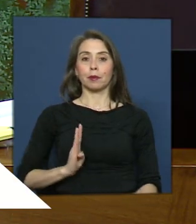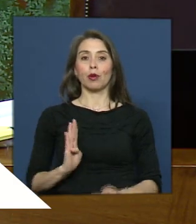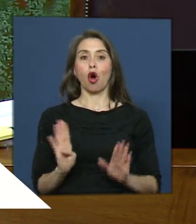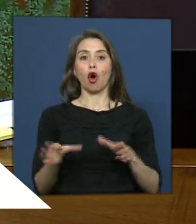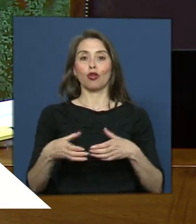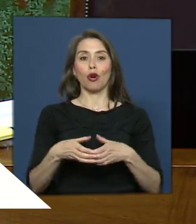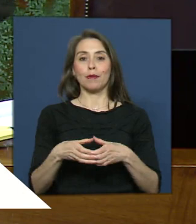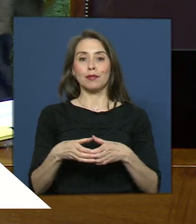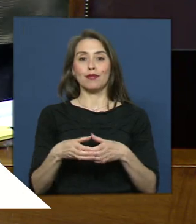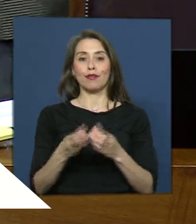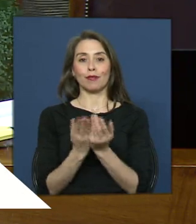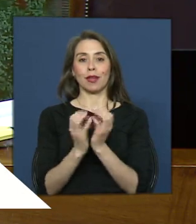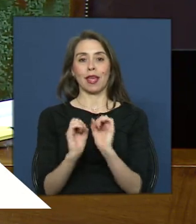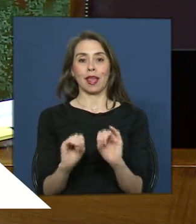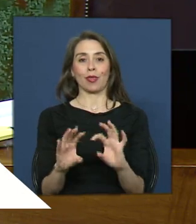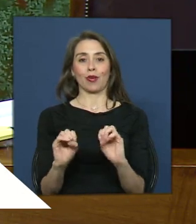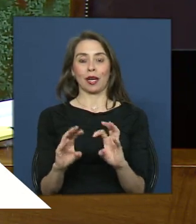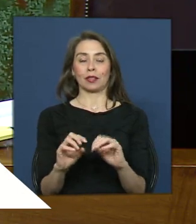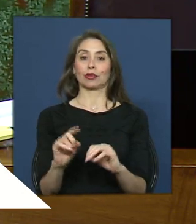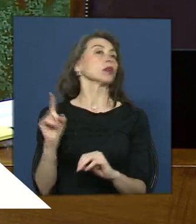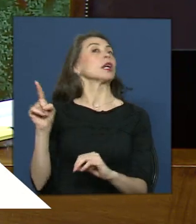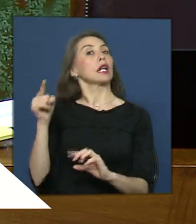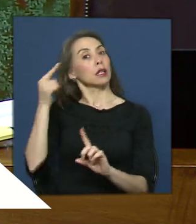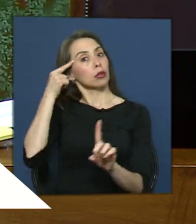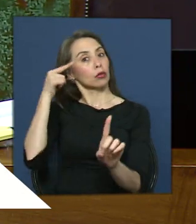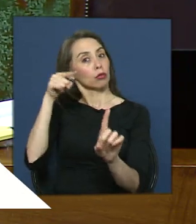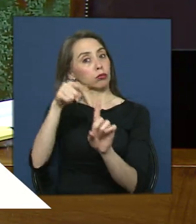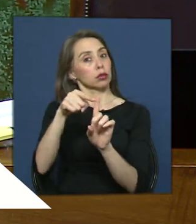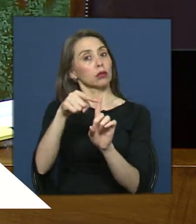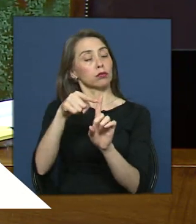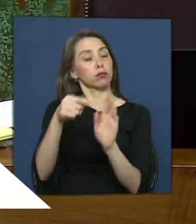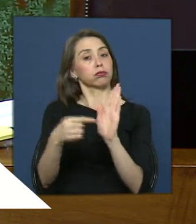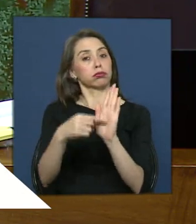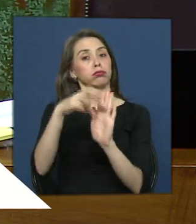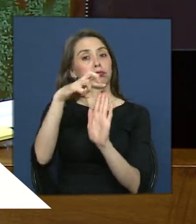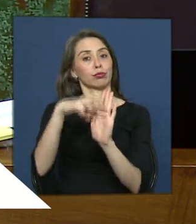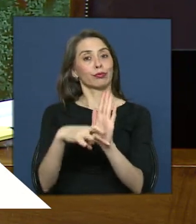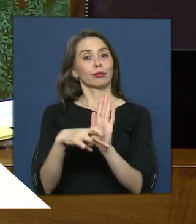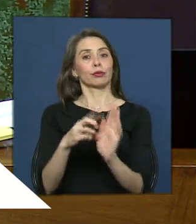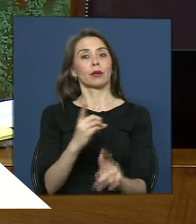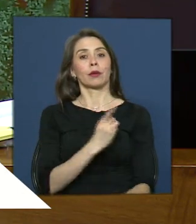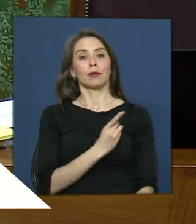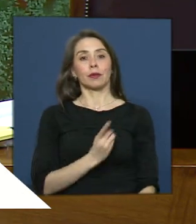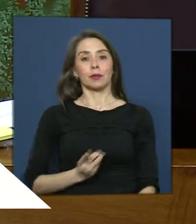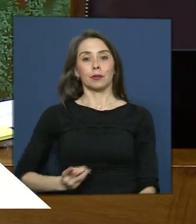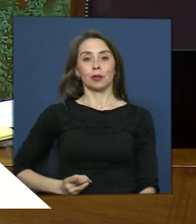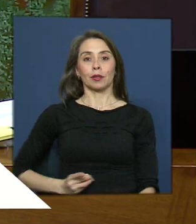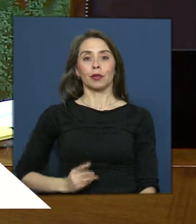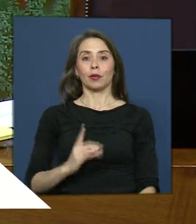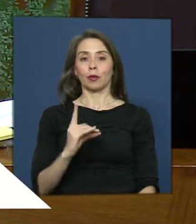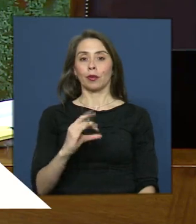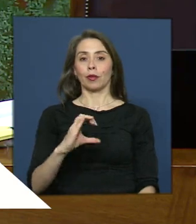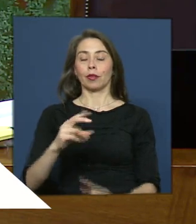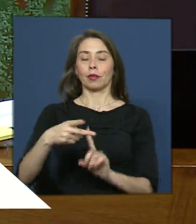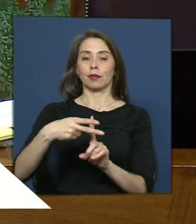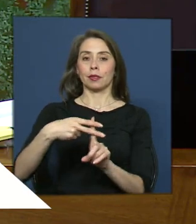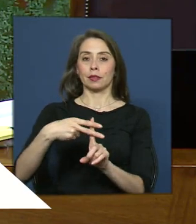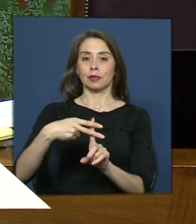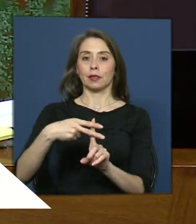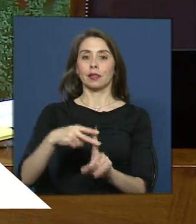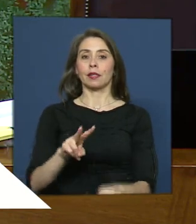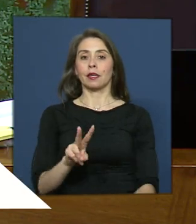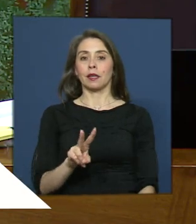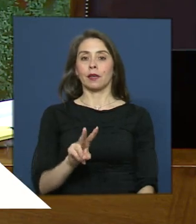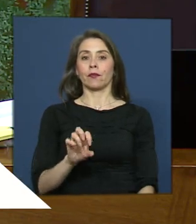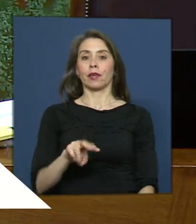de Educación y le ha dado mucho énfasis a este proyecto, diputado de la bancada demócrata cristiana, Mario